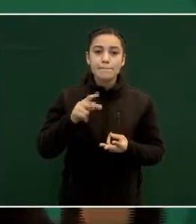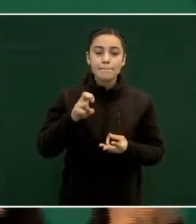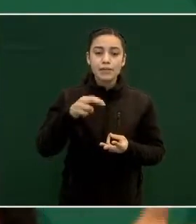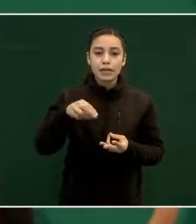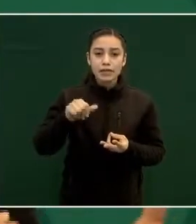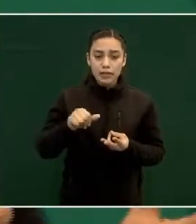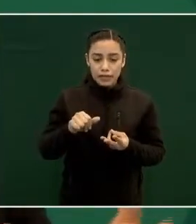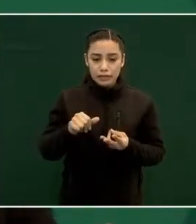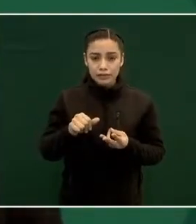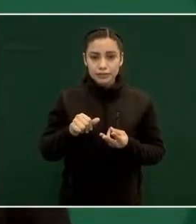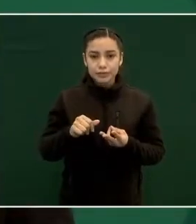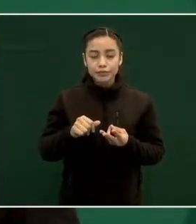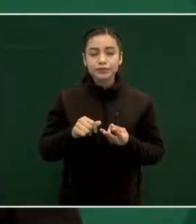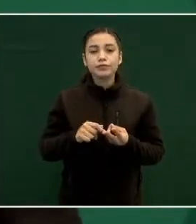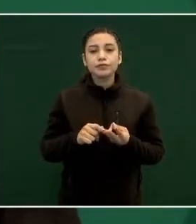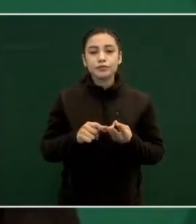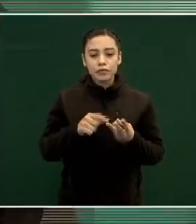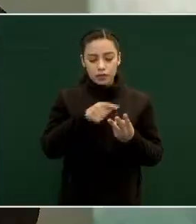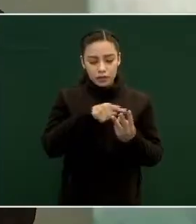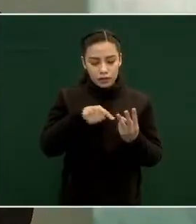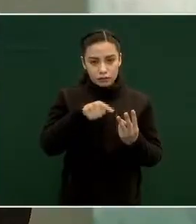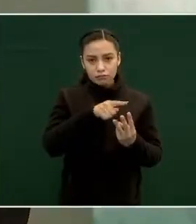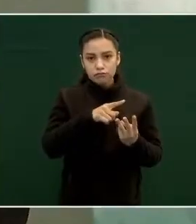La actitud